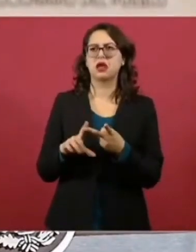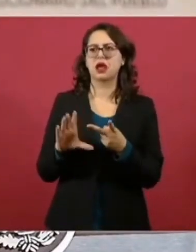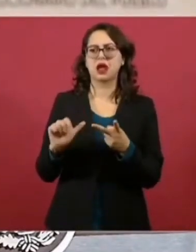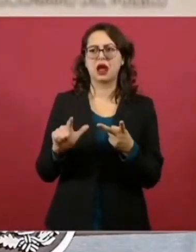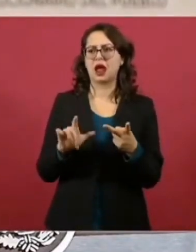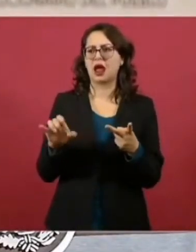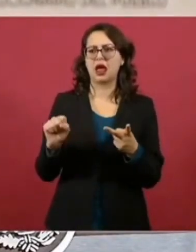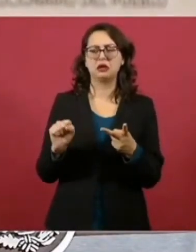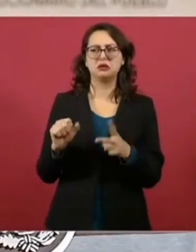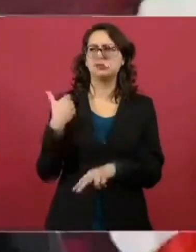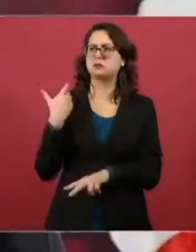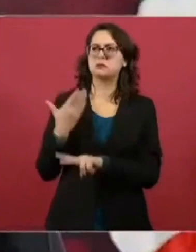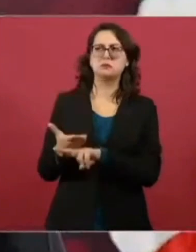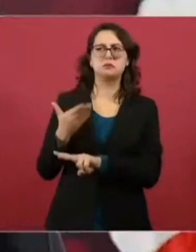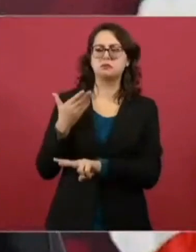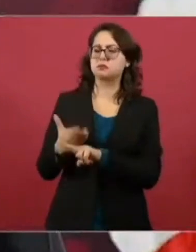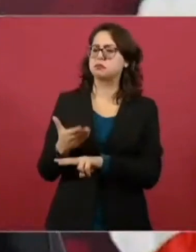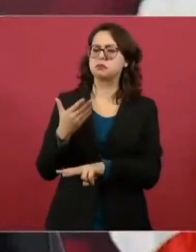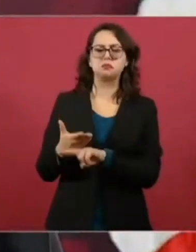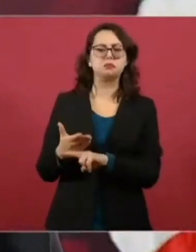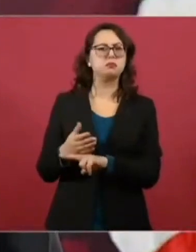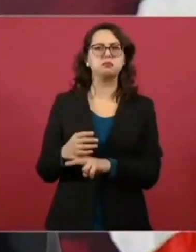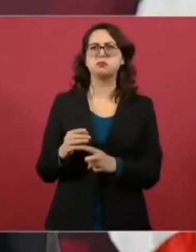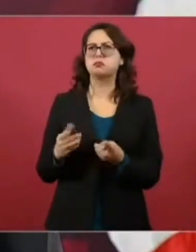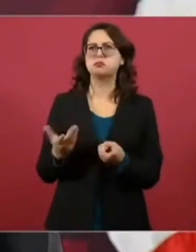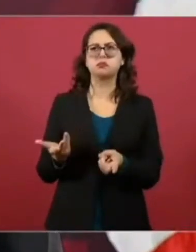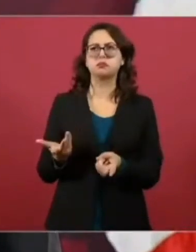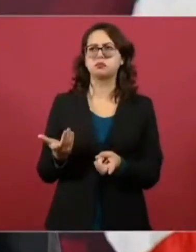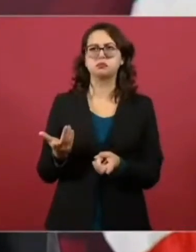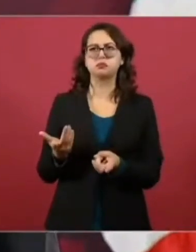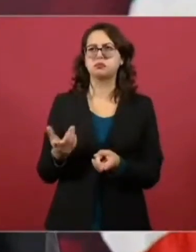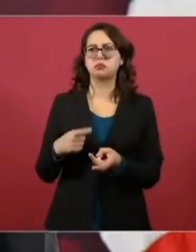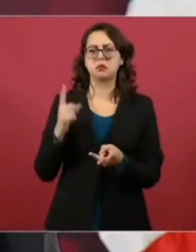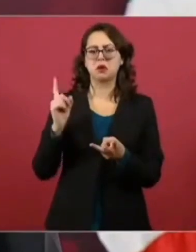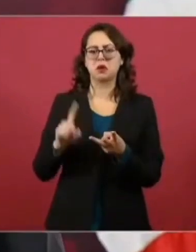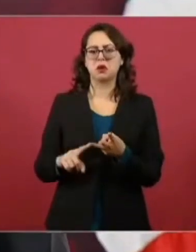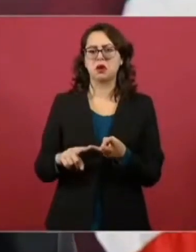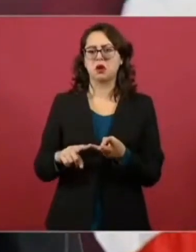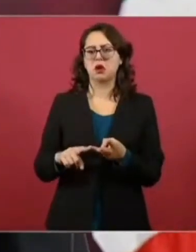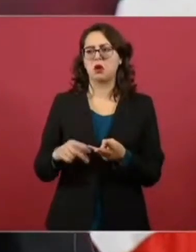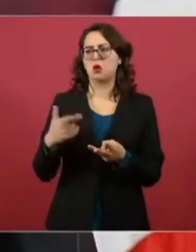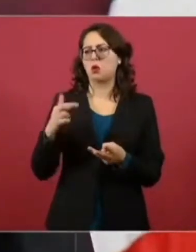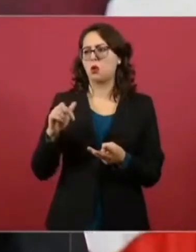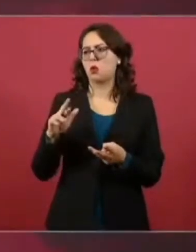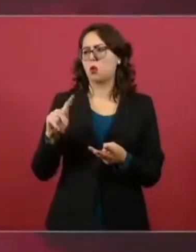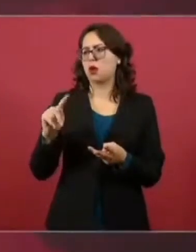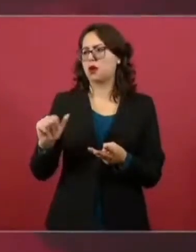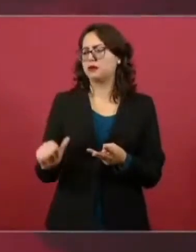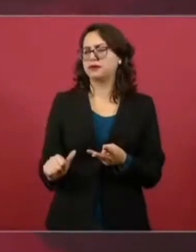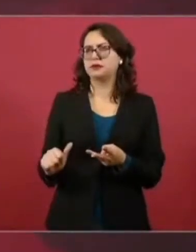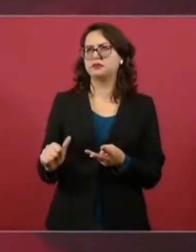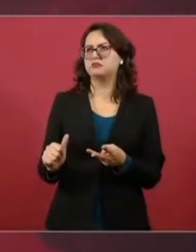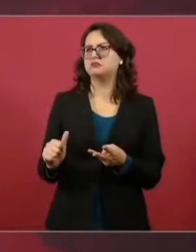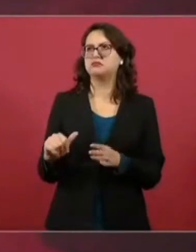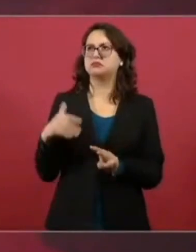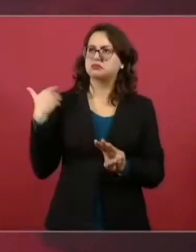a Plutarco Elías Calles, no, don Adolfo de la Huerta tampoco,